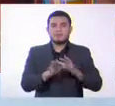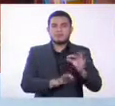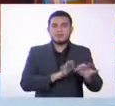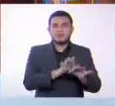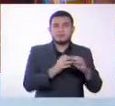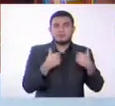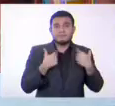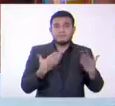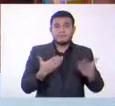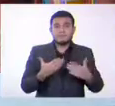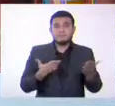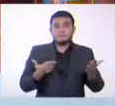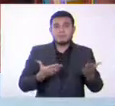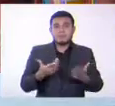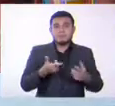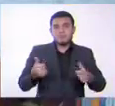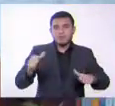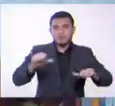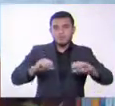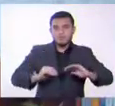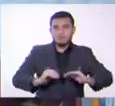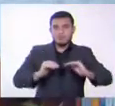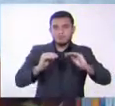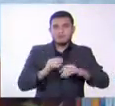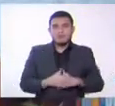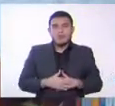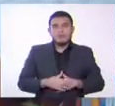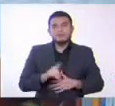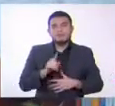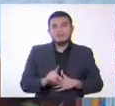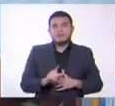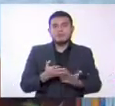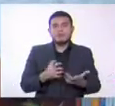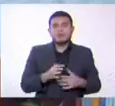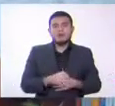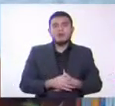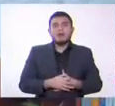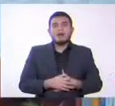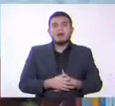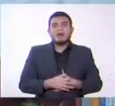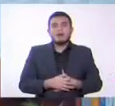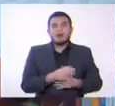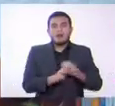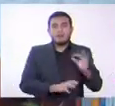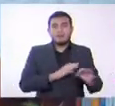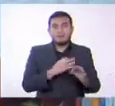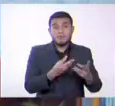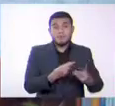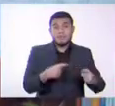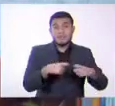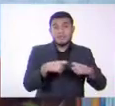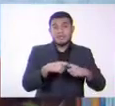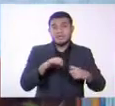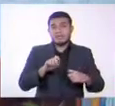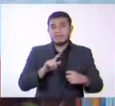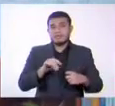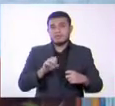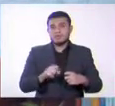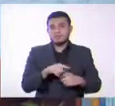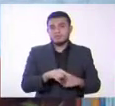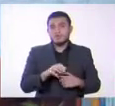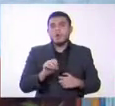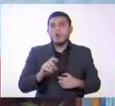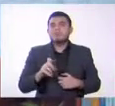al formar sustancias. Si un átomo pierde electrones, su número de oxidación será